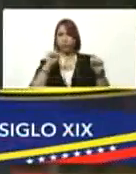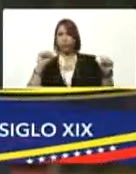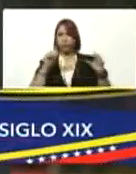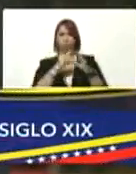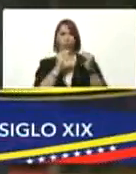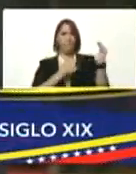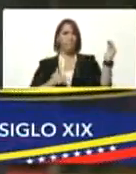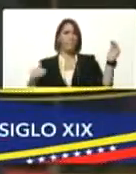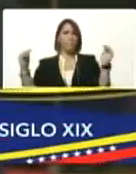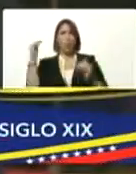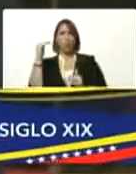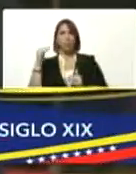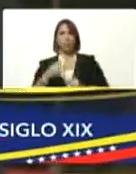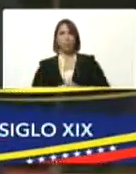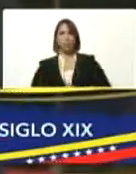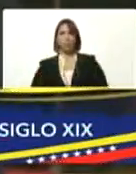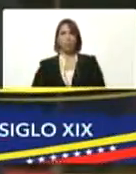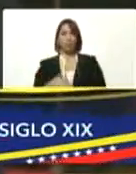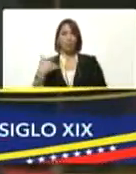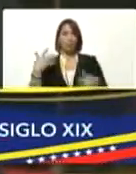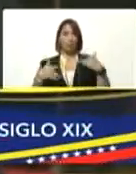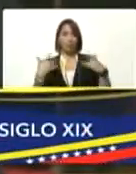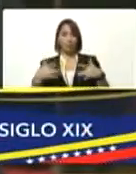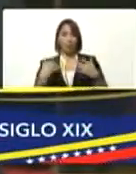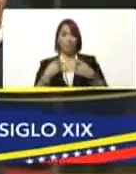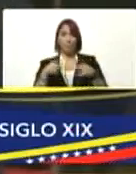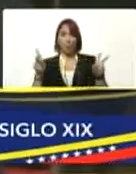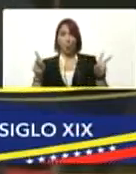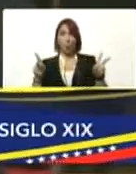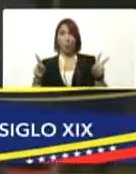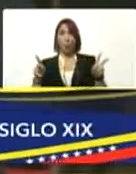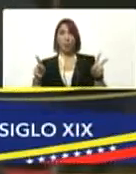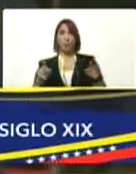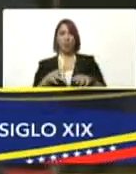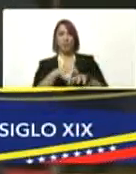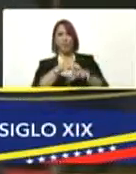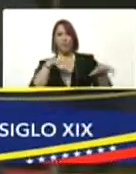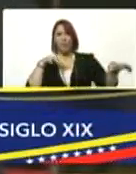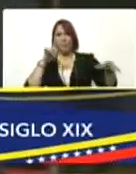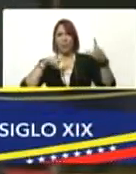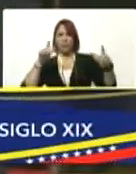récords de eventos públicos, de mitines, etc.